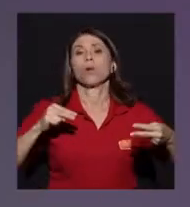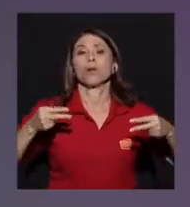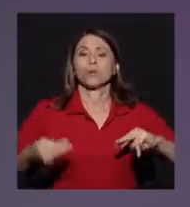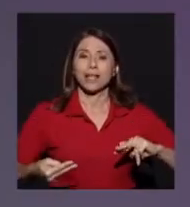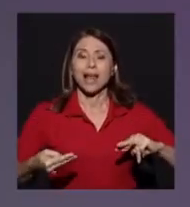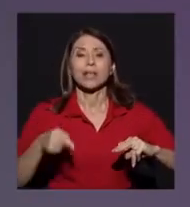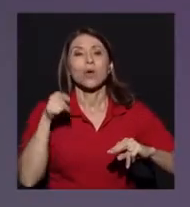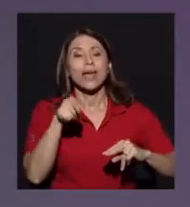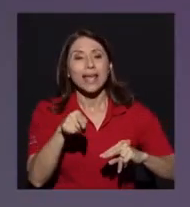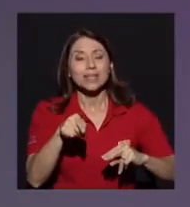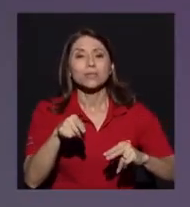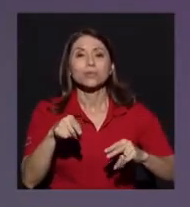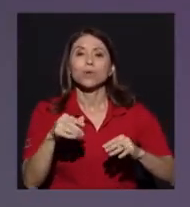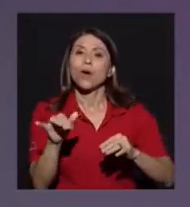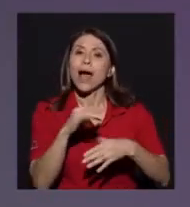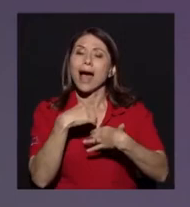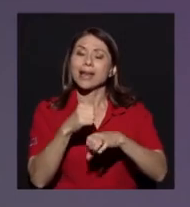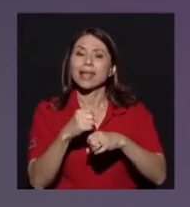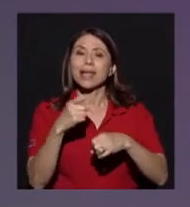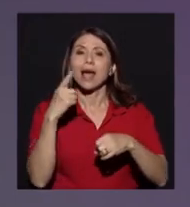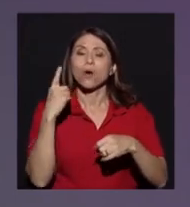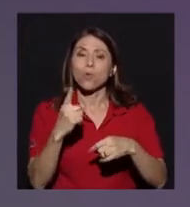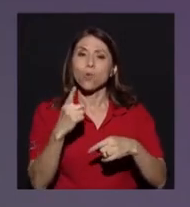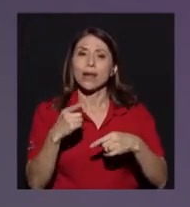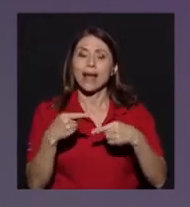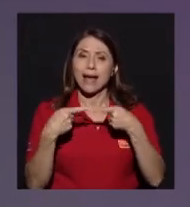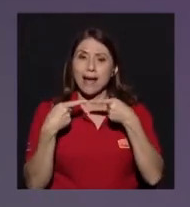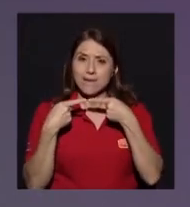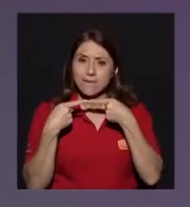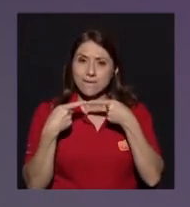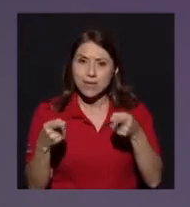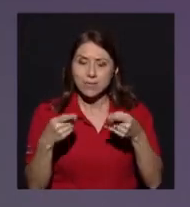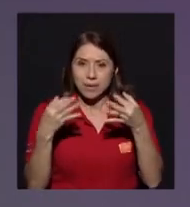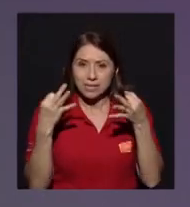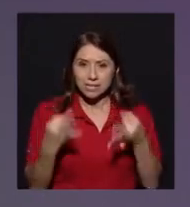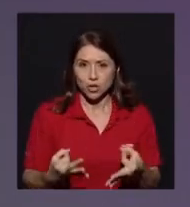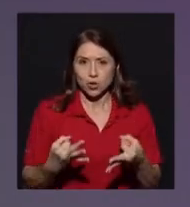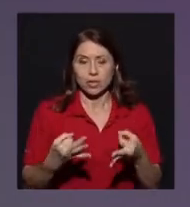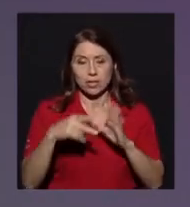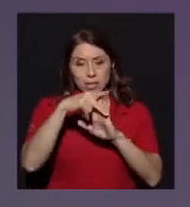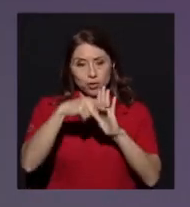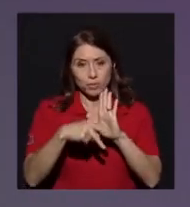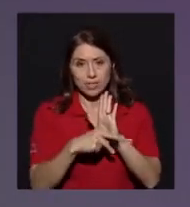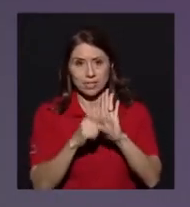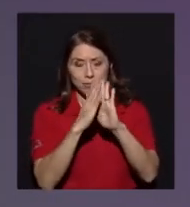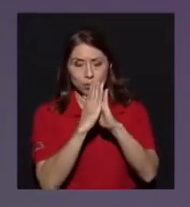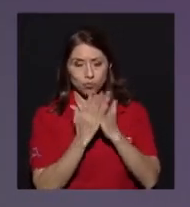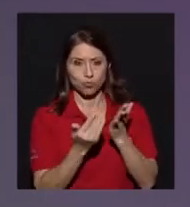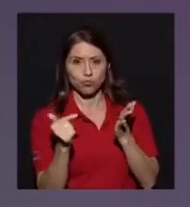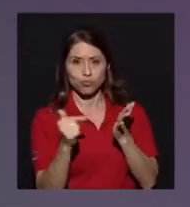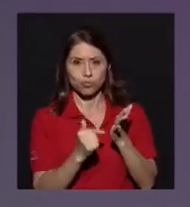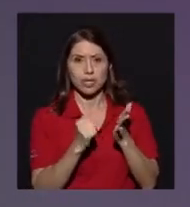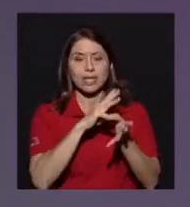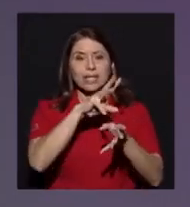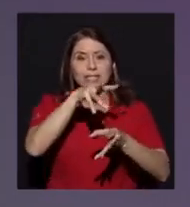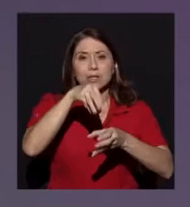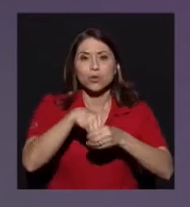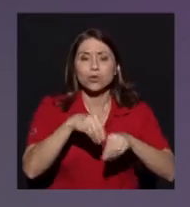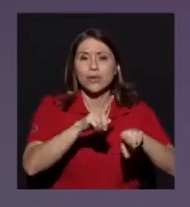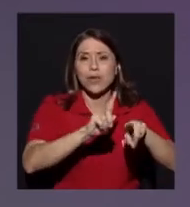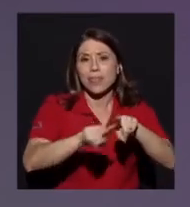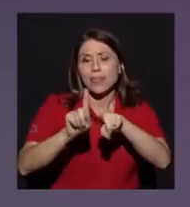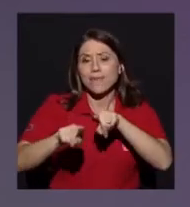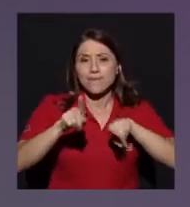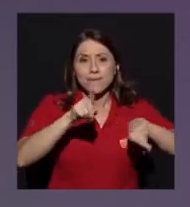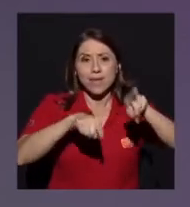es una afirmación de los principios planteados en el evangelio que es inclusivo que es diverso que permite la